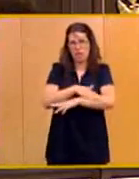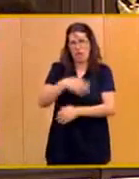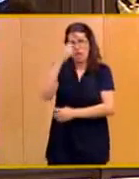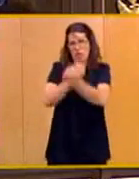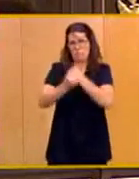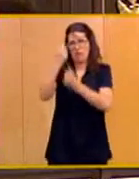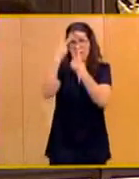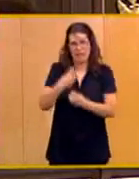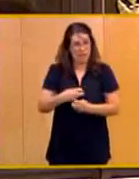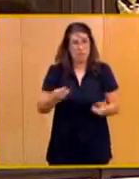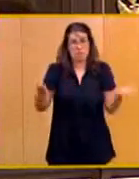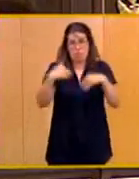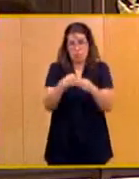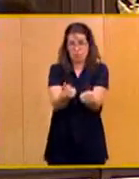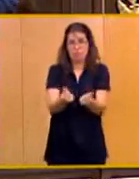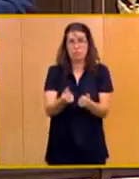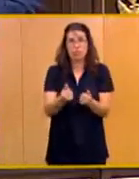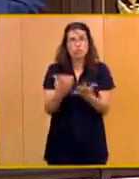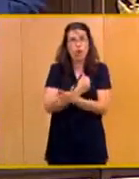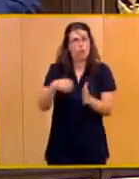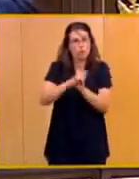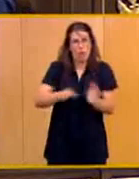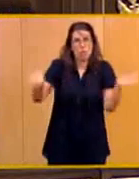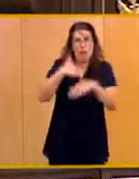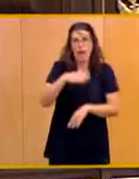era inconstitucional, ahora ya ha dejado el tema.